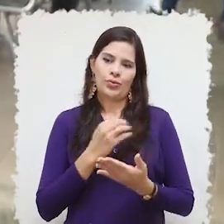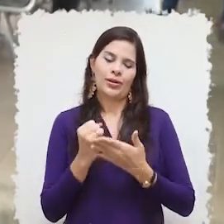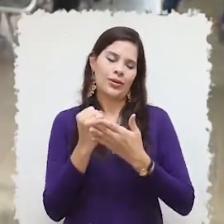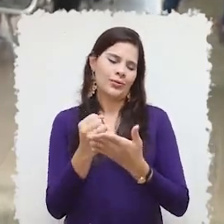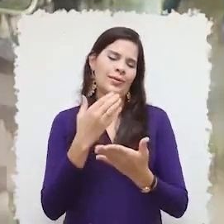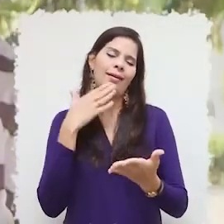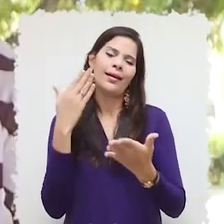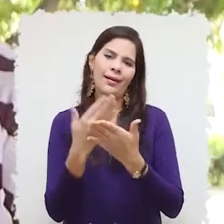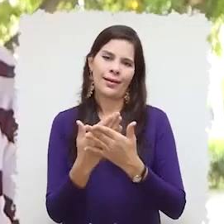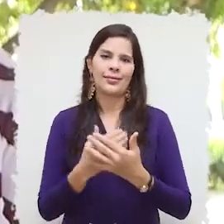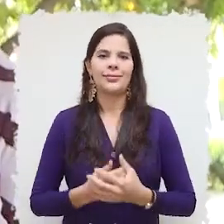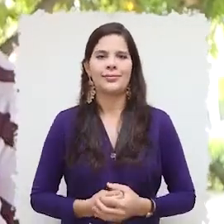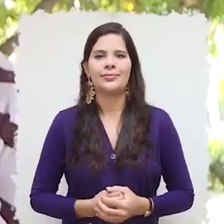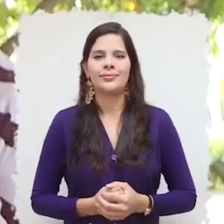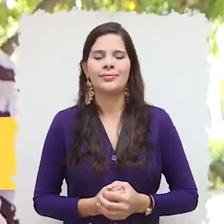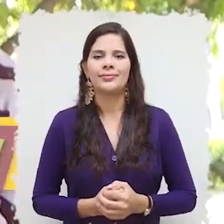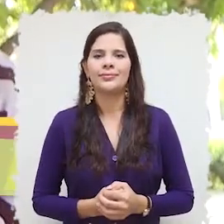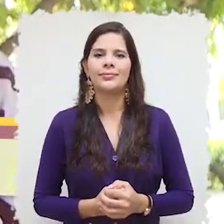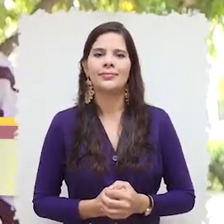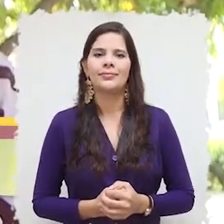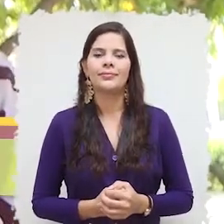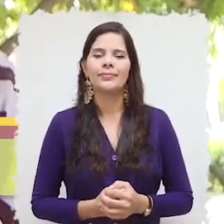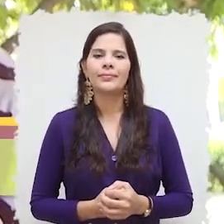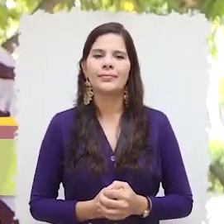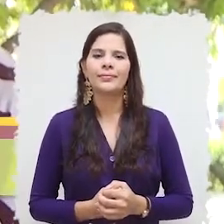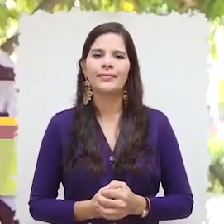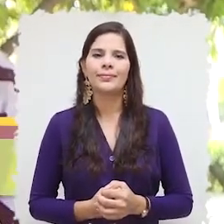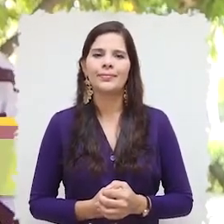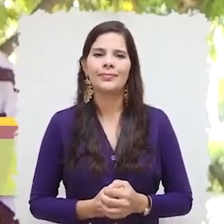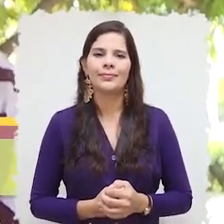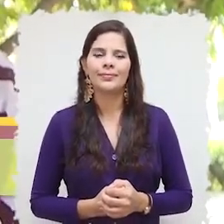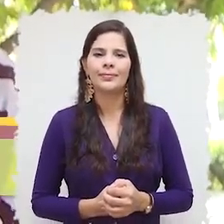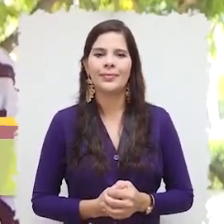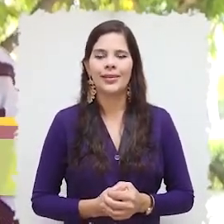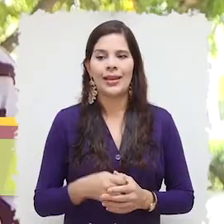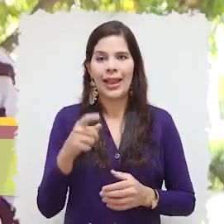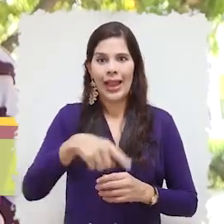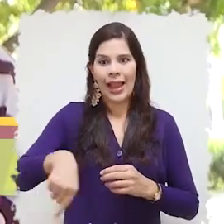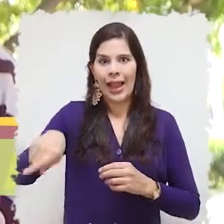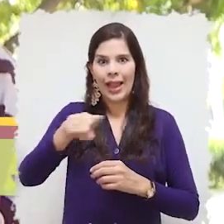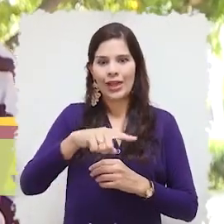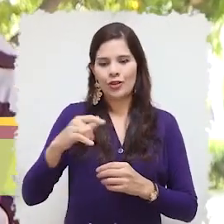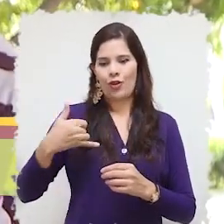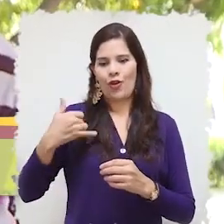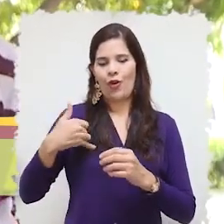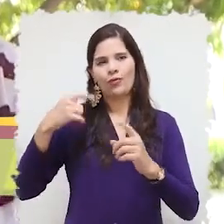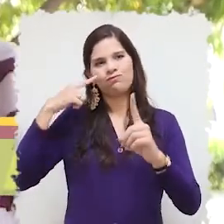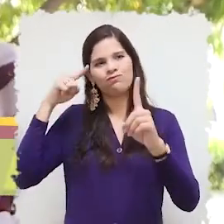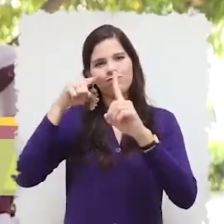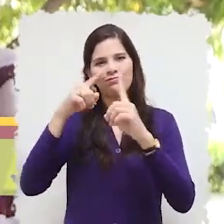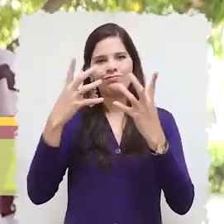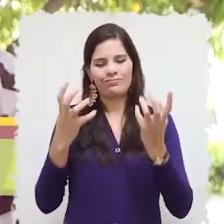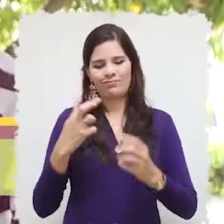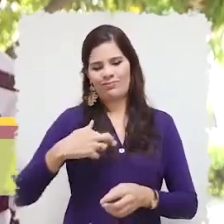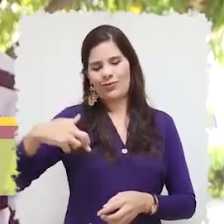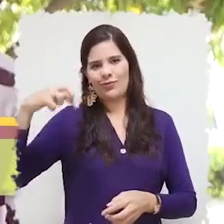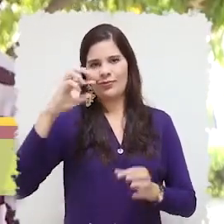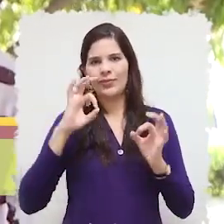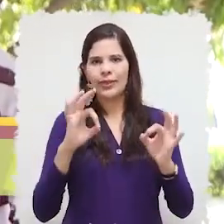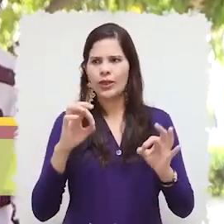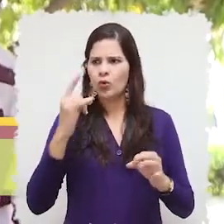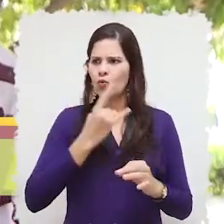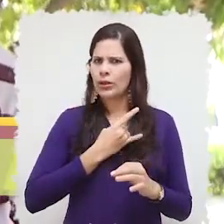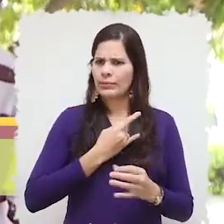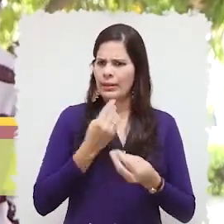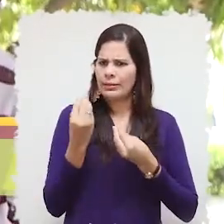como padres de familia. Para lograr el éxito, o sea, la meta que ellos persiguen, ser buenos profesionales, y